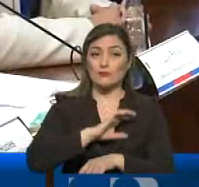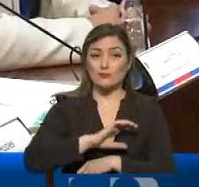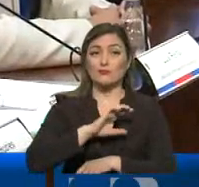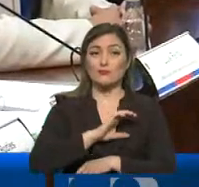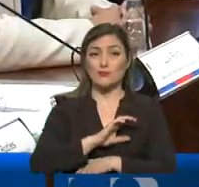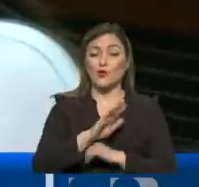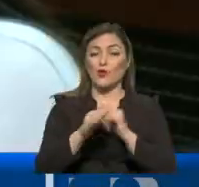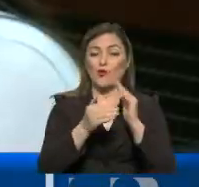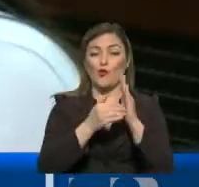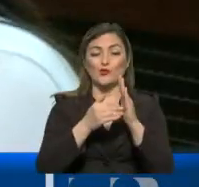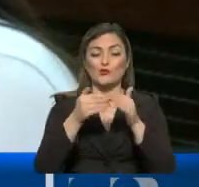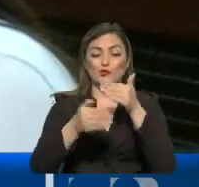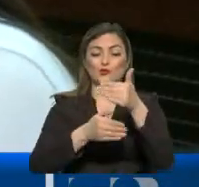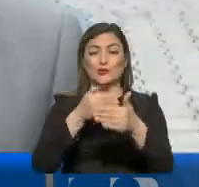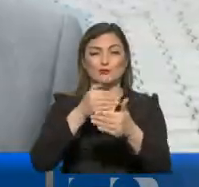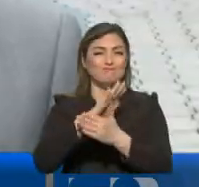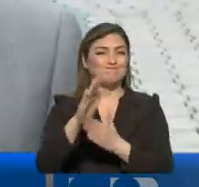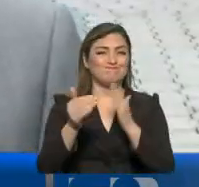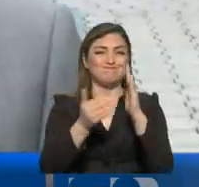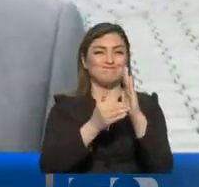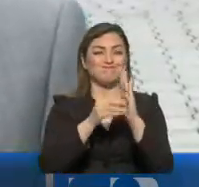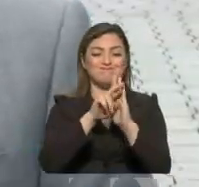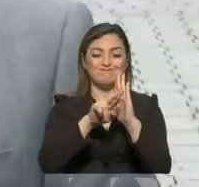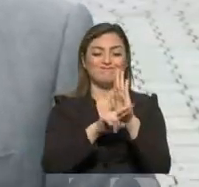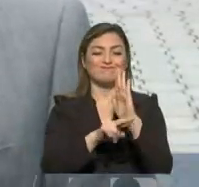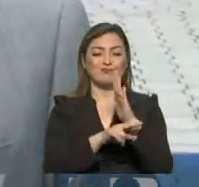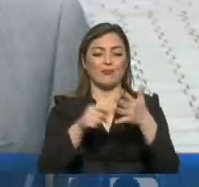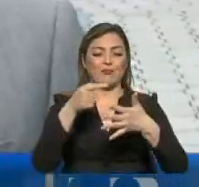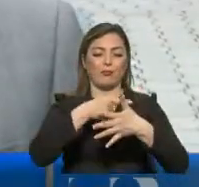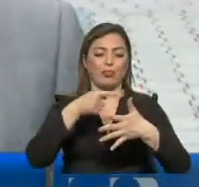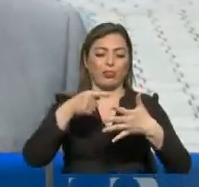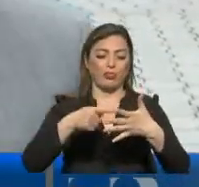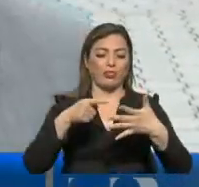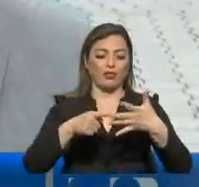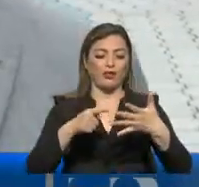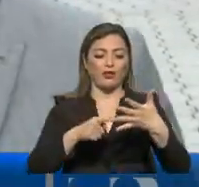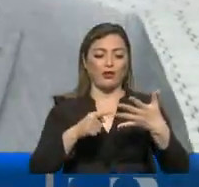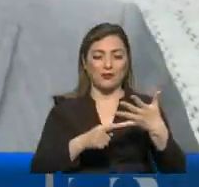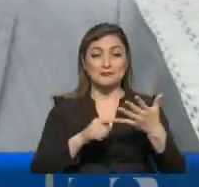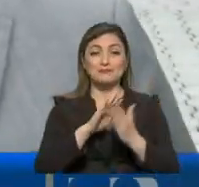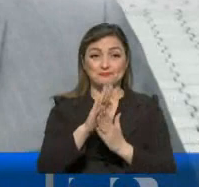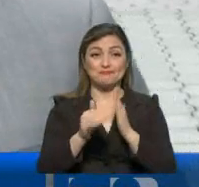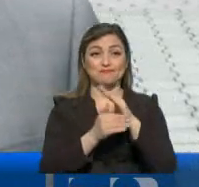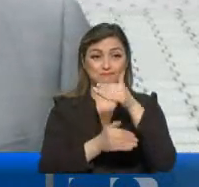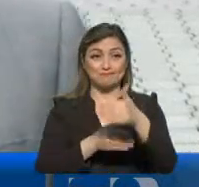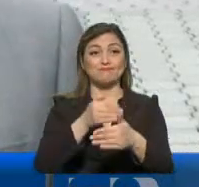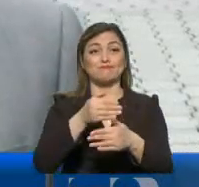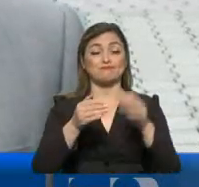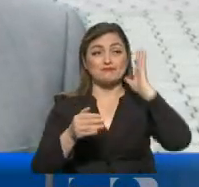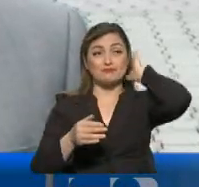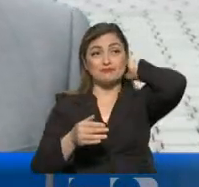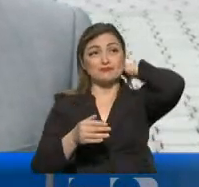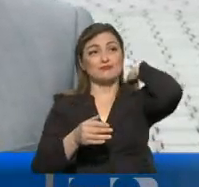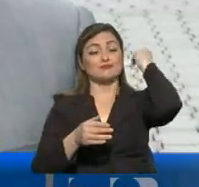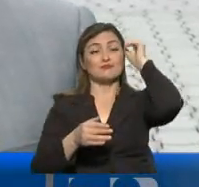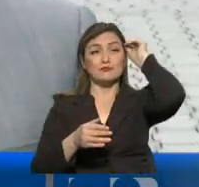se violaron los procedimientos. Una cantidad de violaciones en el debido proceso para